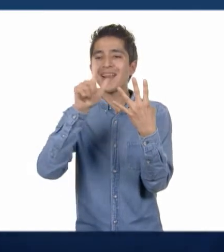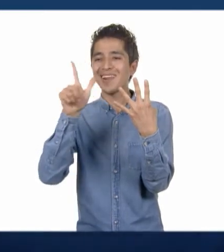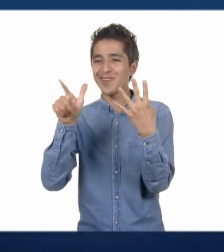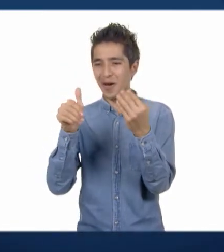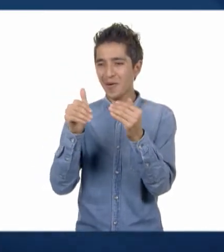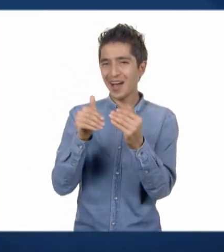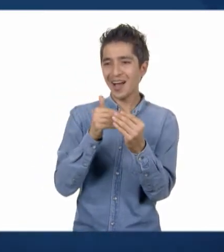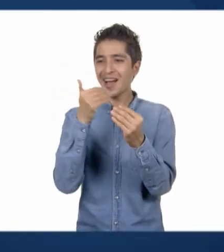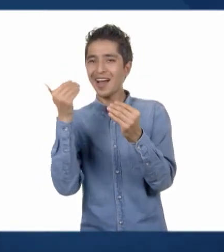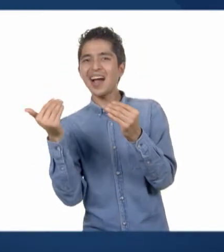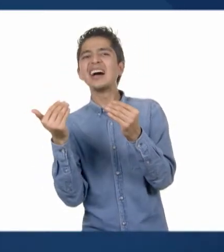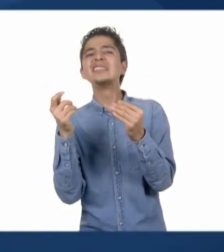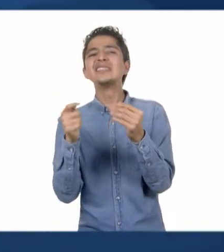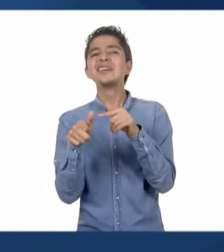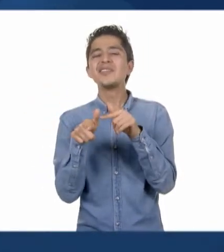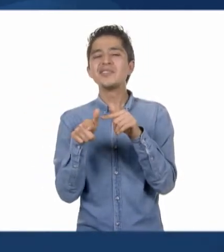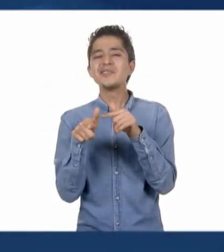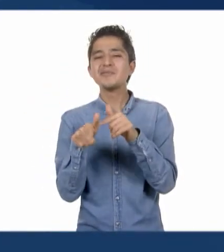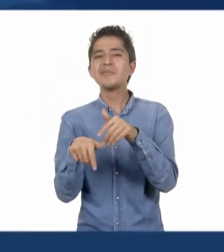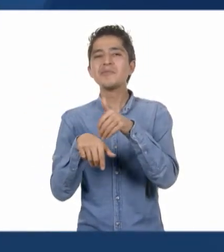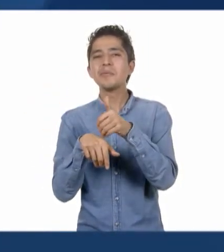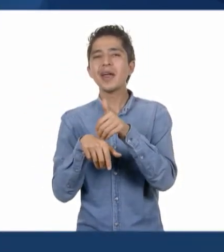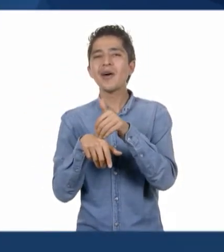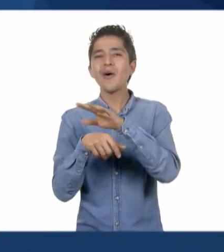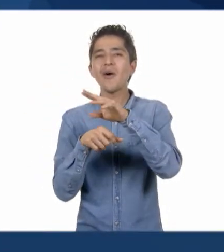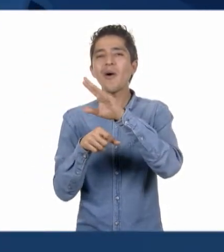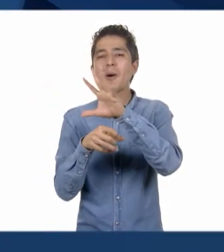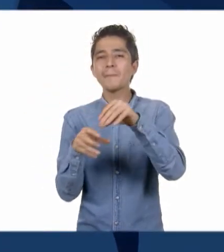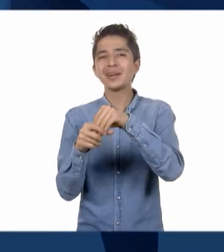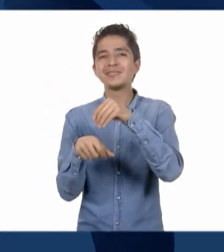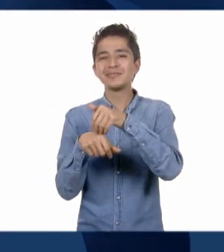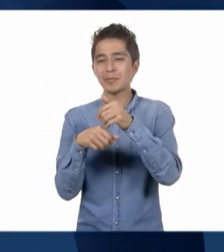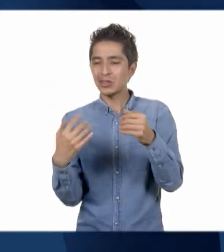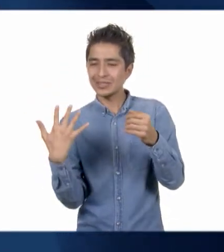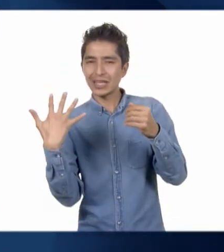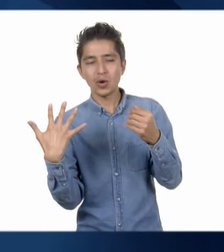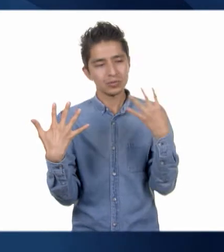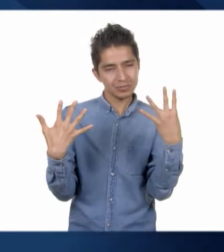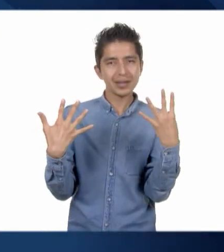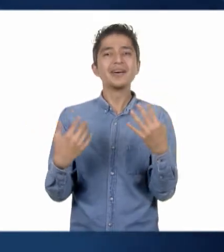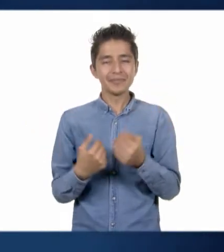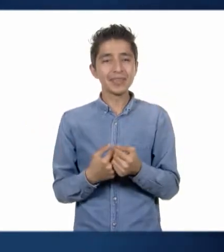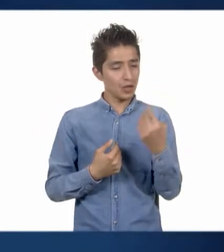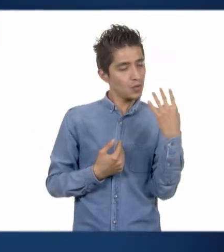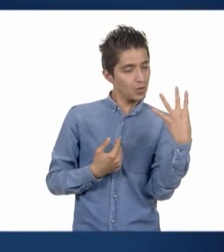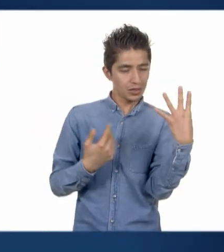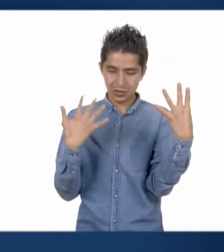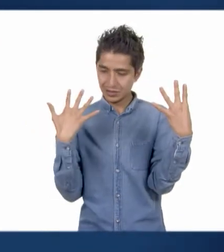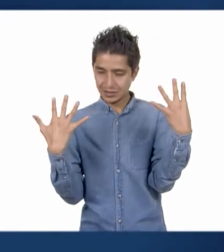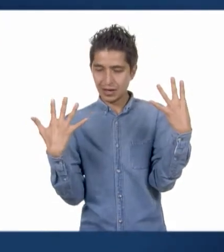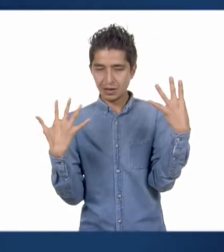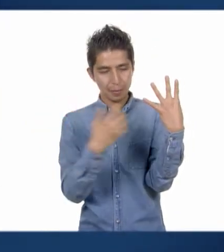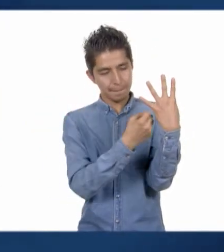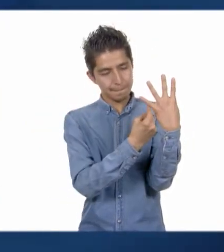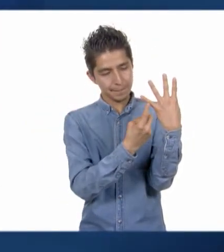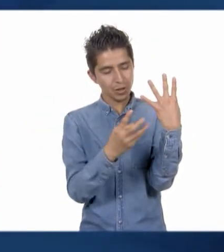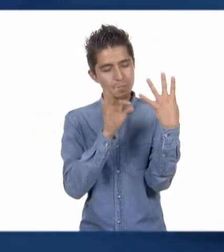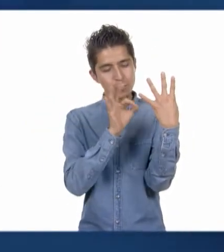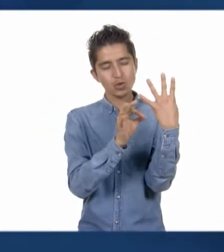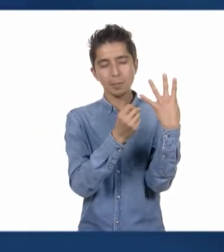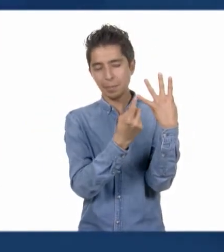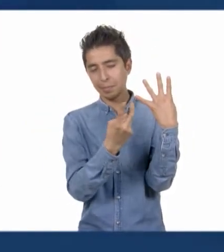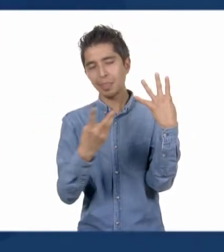ya entra nuestro siguiente entero. Todos estos números van a estar entre el 4 y el 5. Después de estas